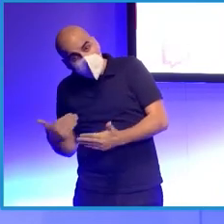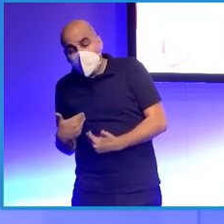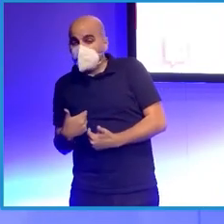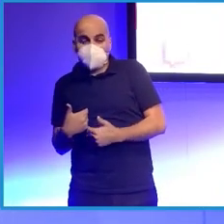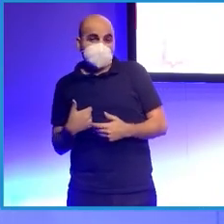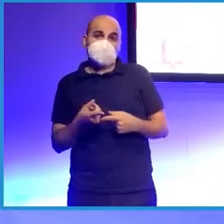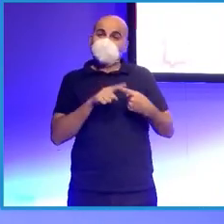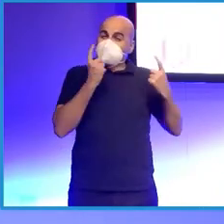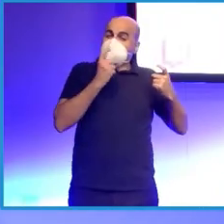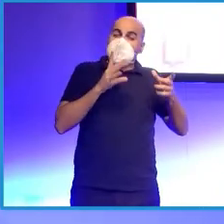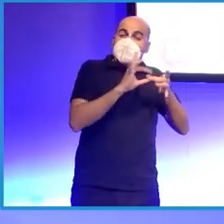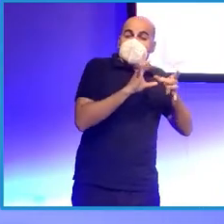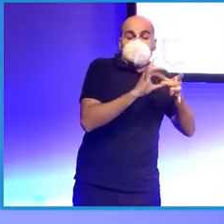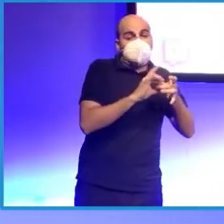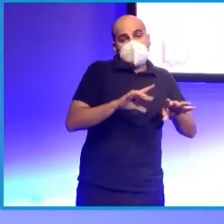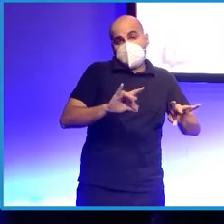para ti